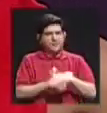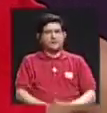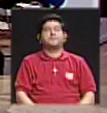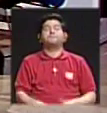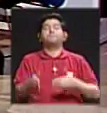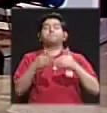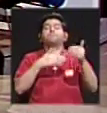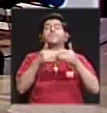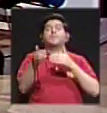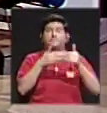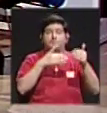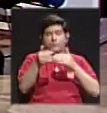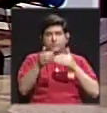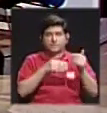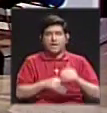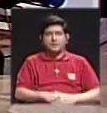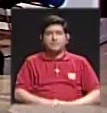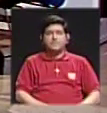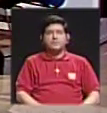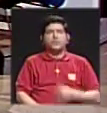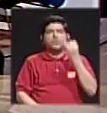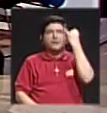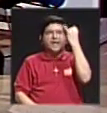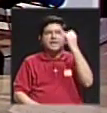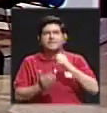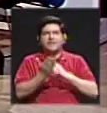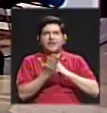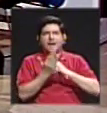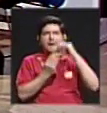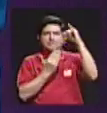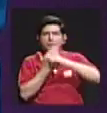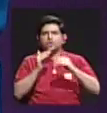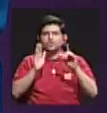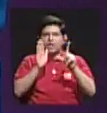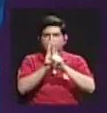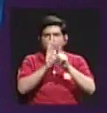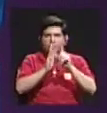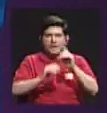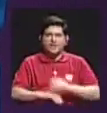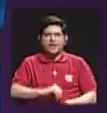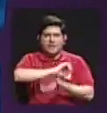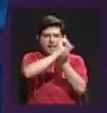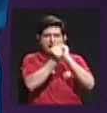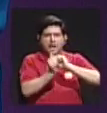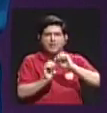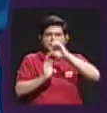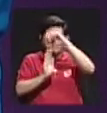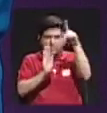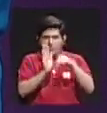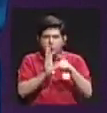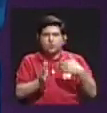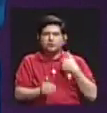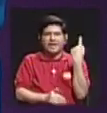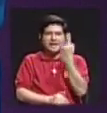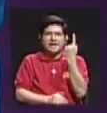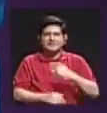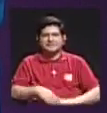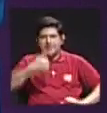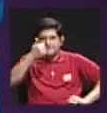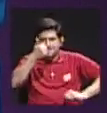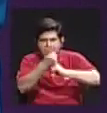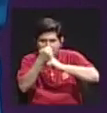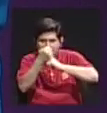a pesar de que la construcción de ese proyecto de ley para hacer una reforma constitucional tuvo siempre como